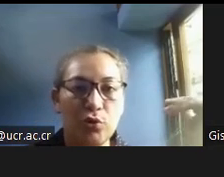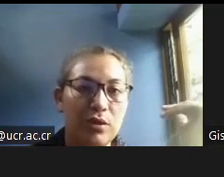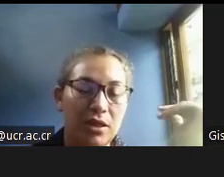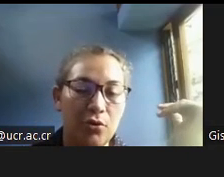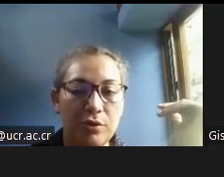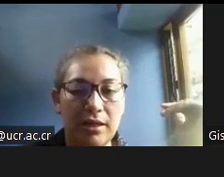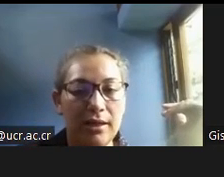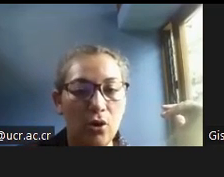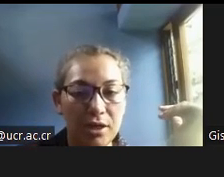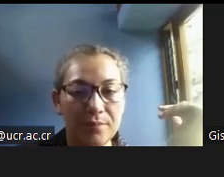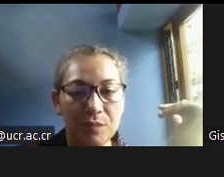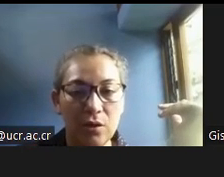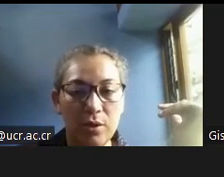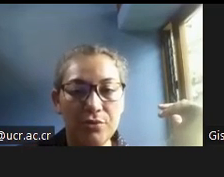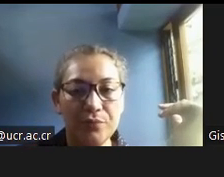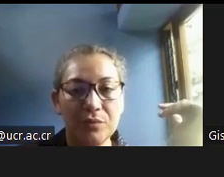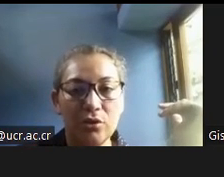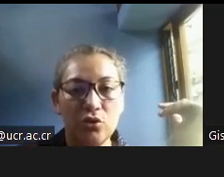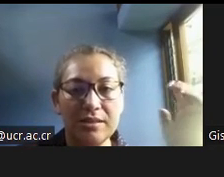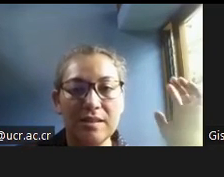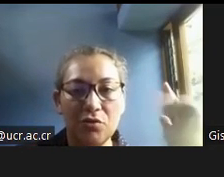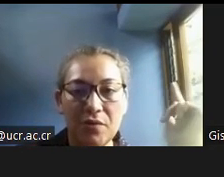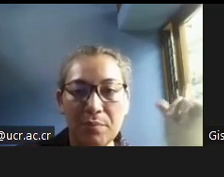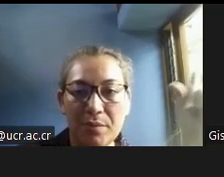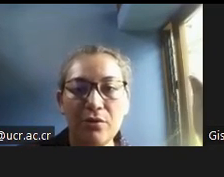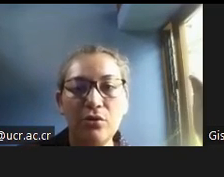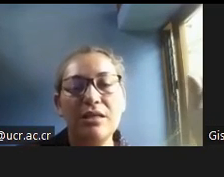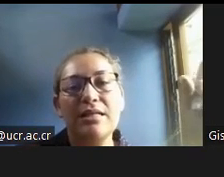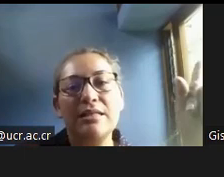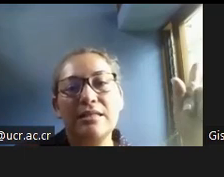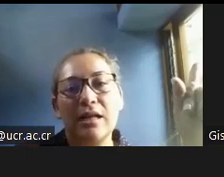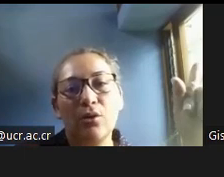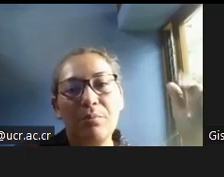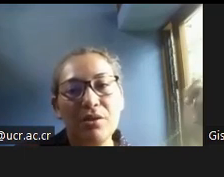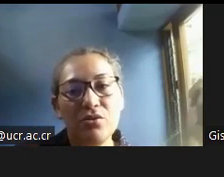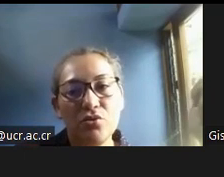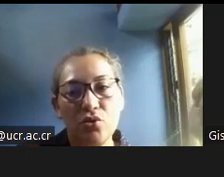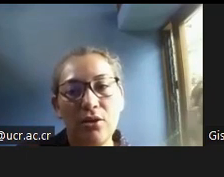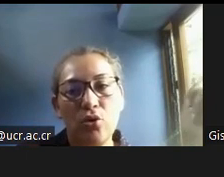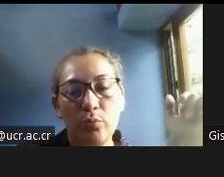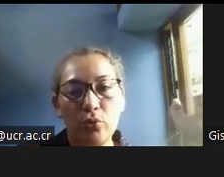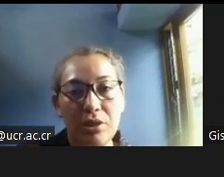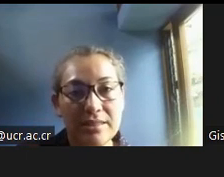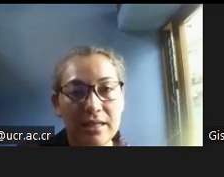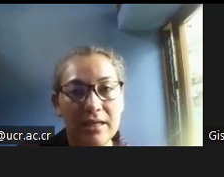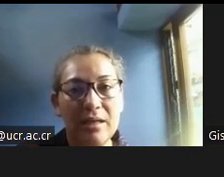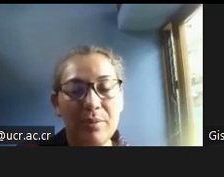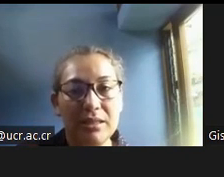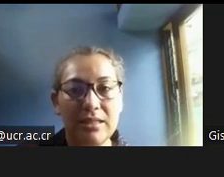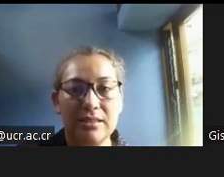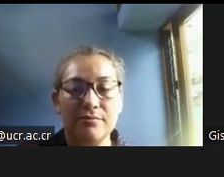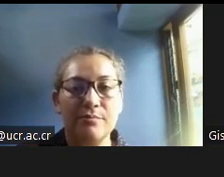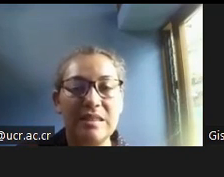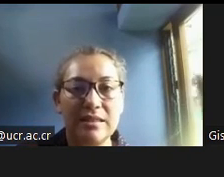su propio video ahora, ¿de acuerdo? Entonces, quiero saber primero si alguna persona no pudo descargar